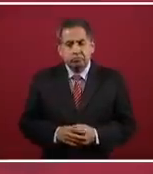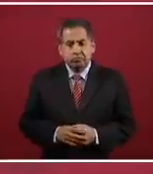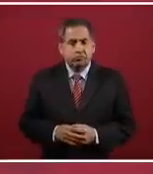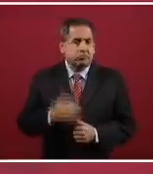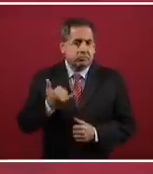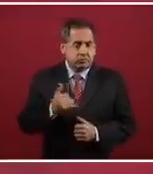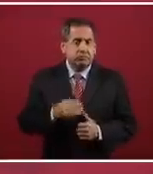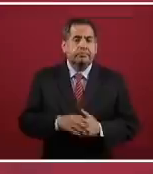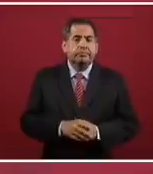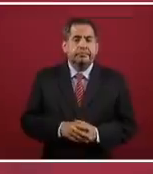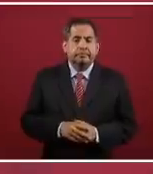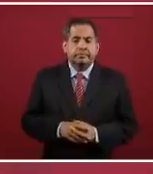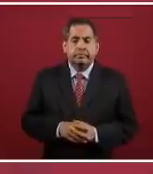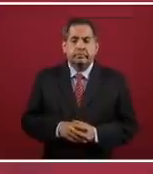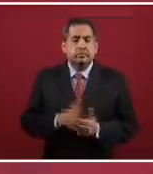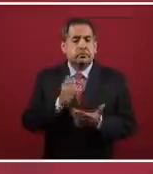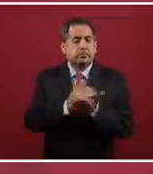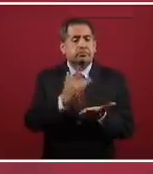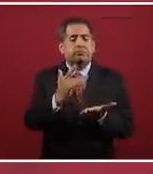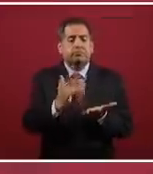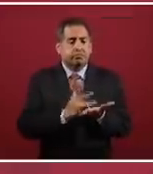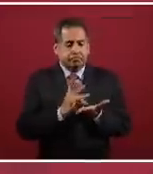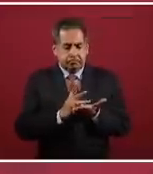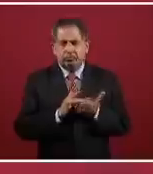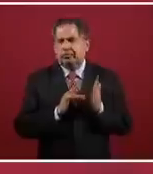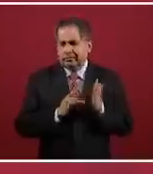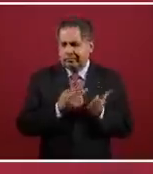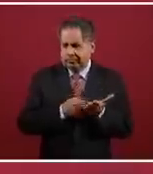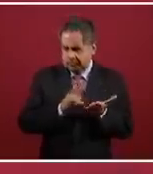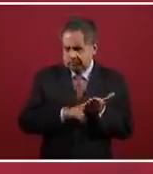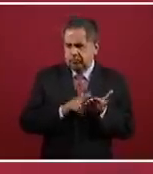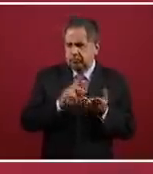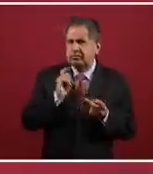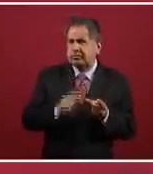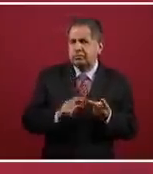Y no solo me apoyan,